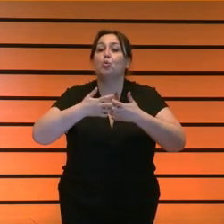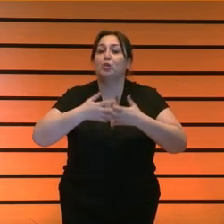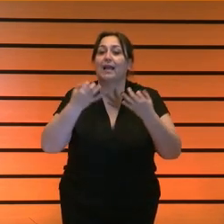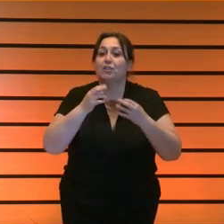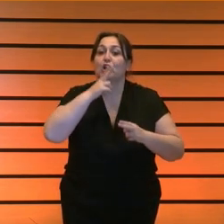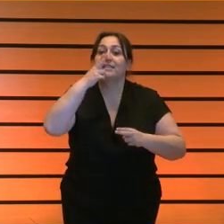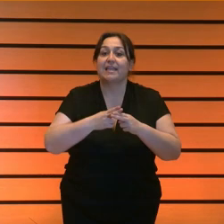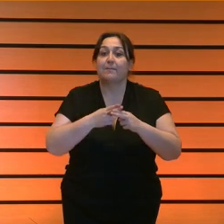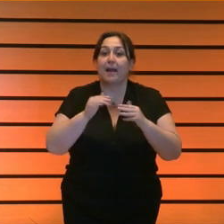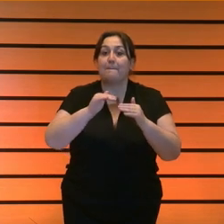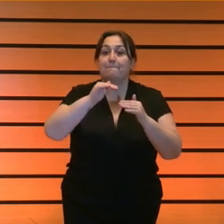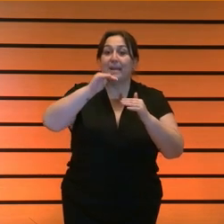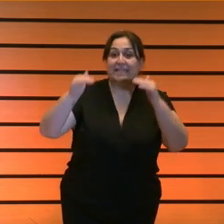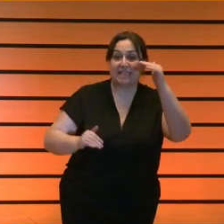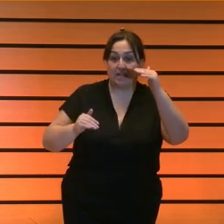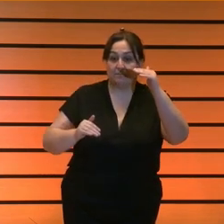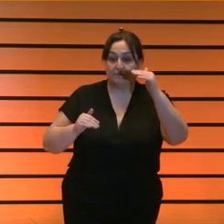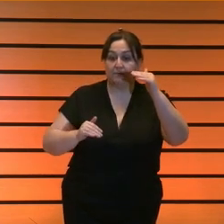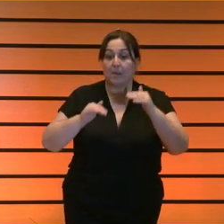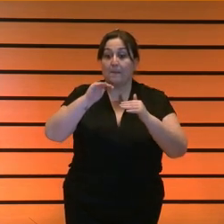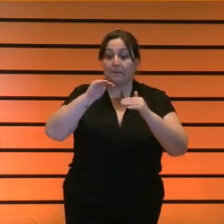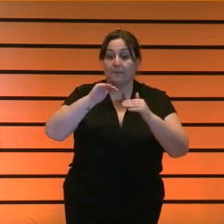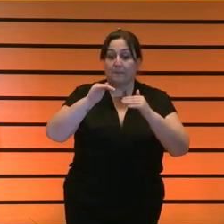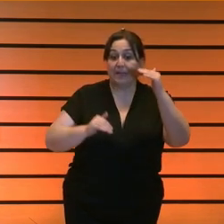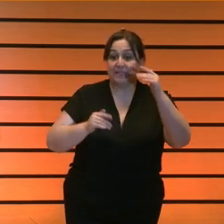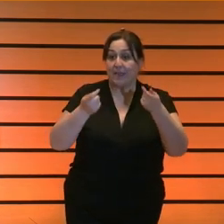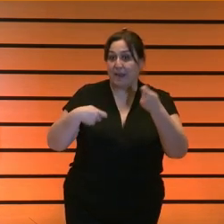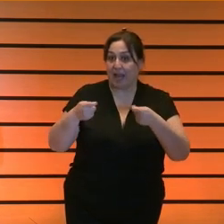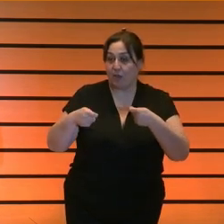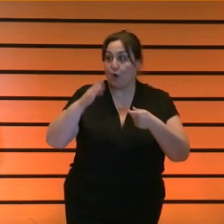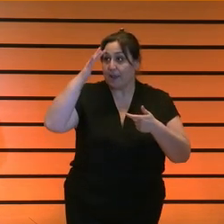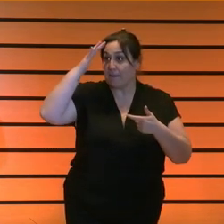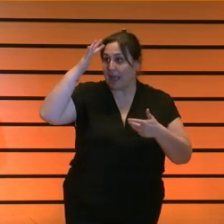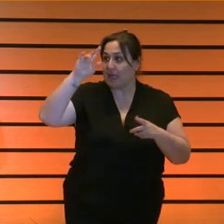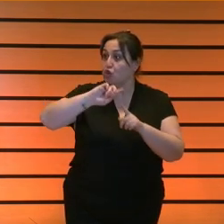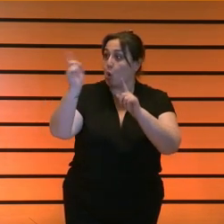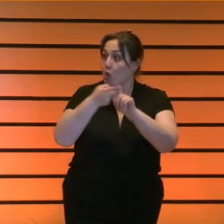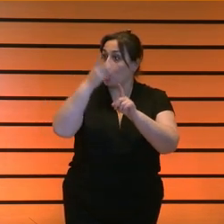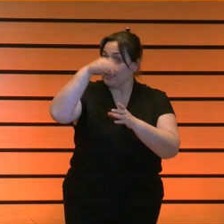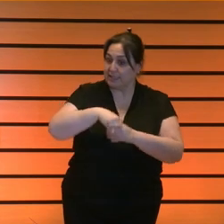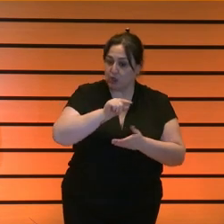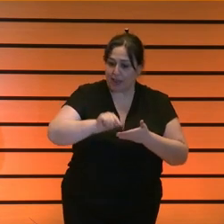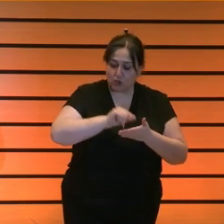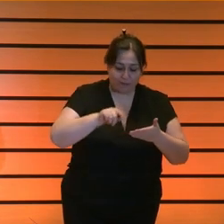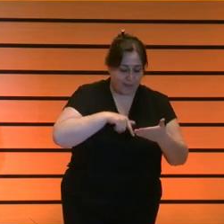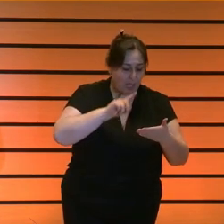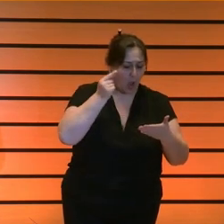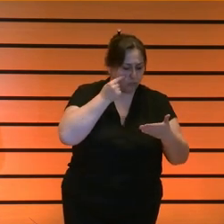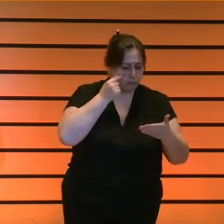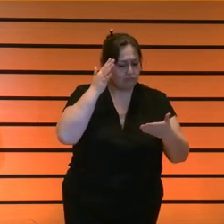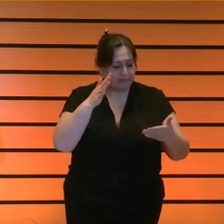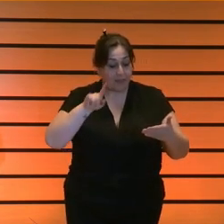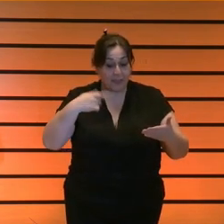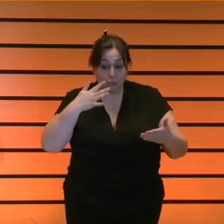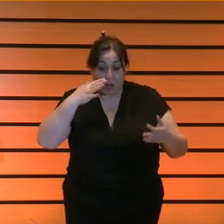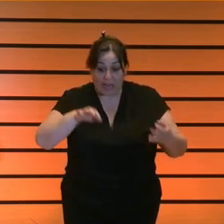La Brecha de Mercado o sea se imaginan soluciones en las oficinas que luego las personas o no